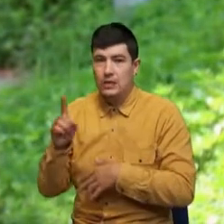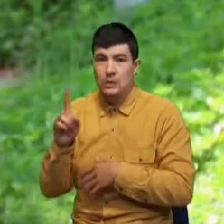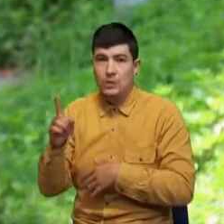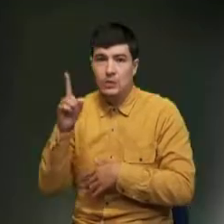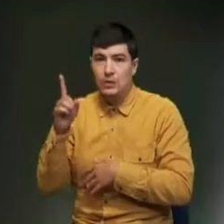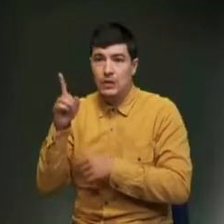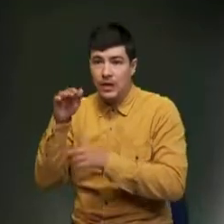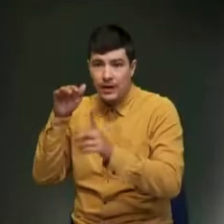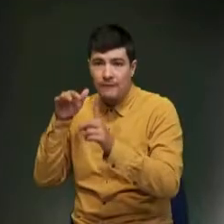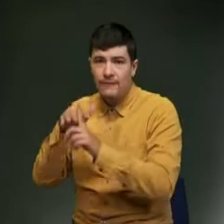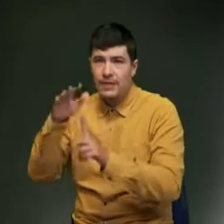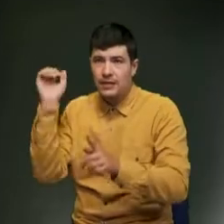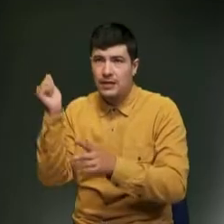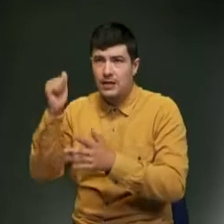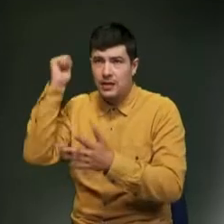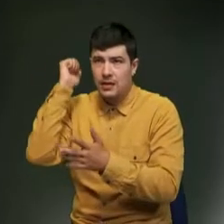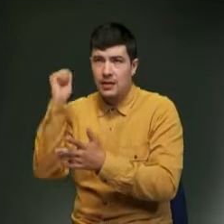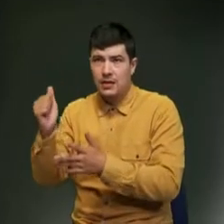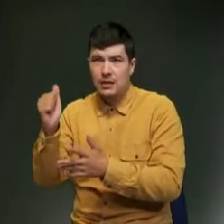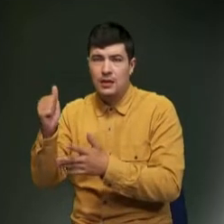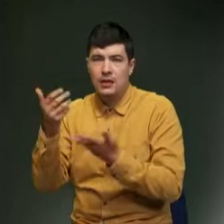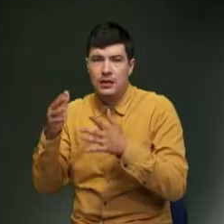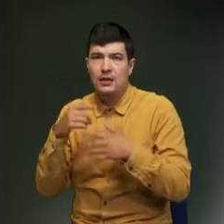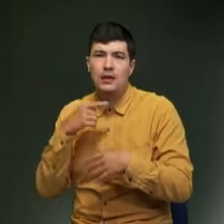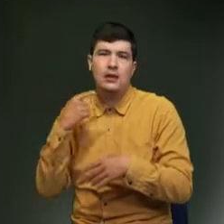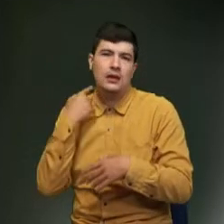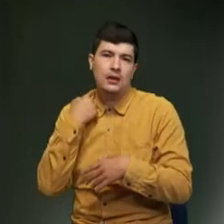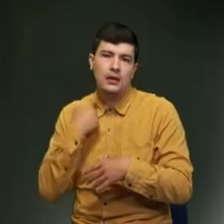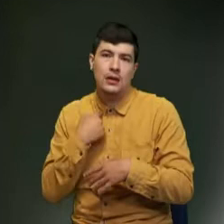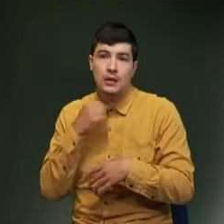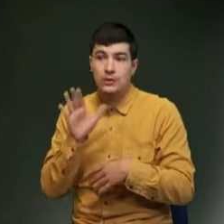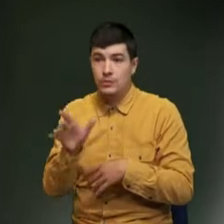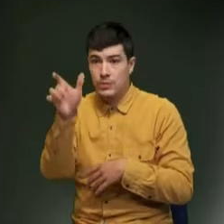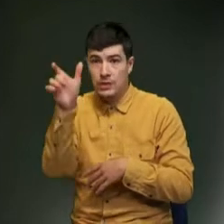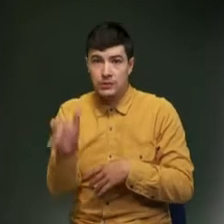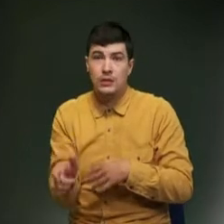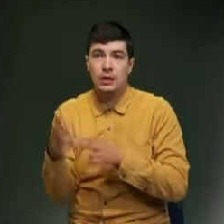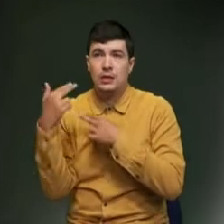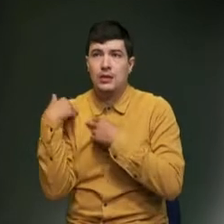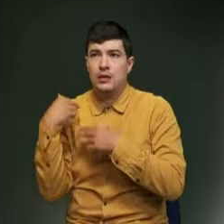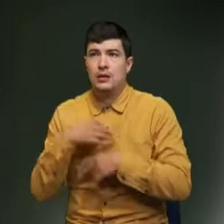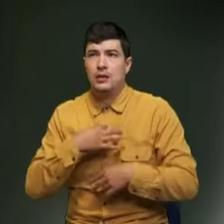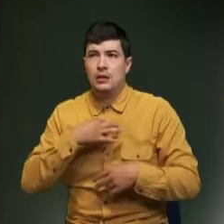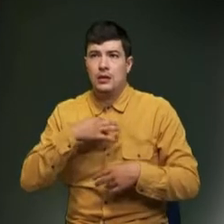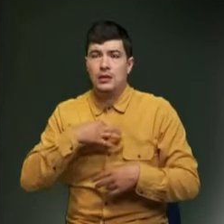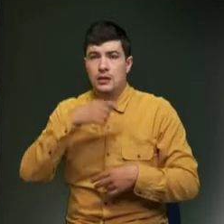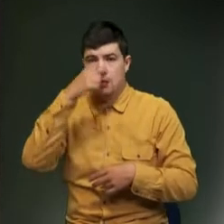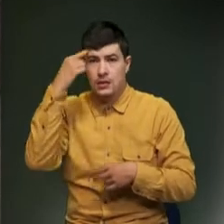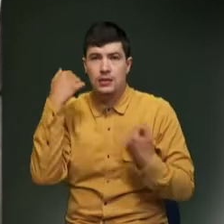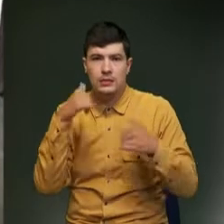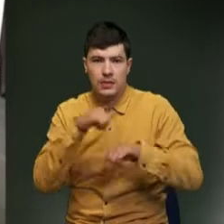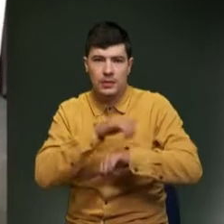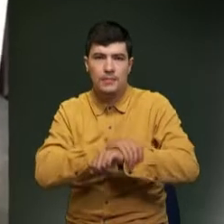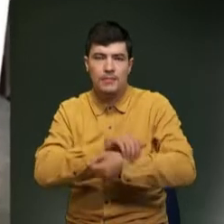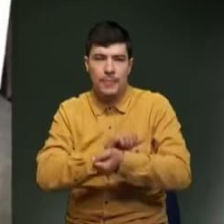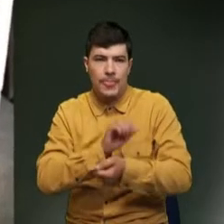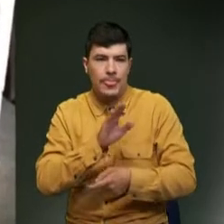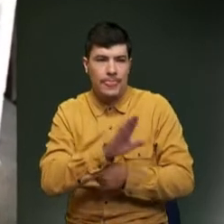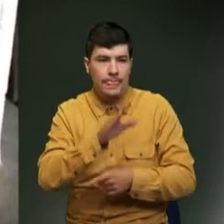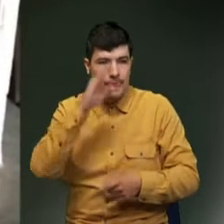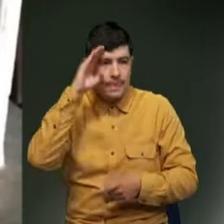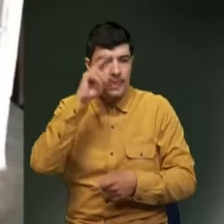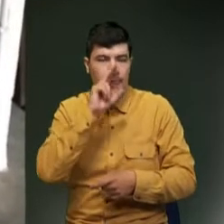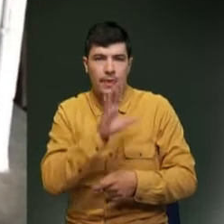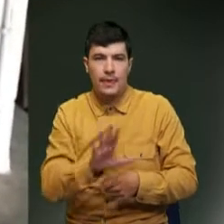una lesión con arma cortopunzante a la altura del cuello. El presunto responsable de esta agresión ya fue capturado por la Policía